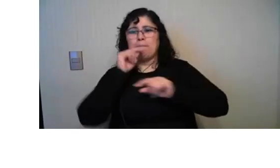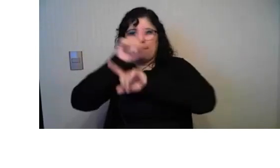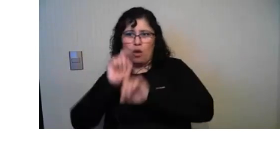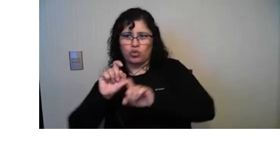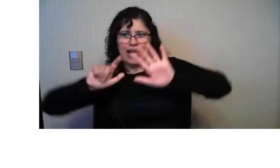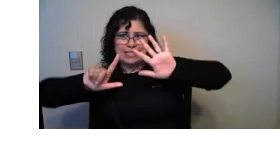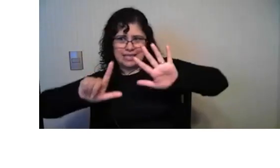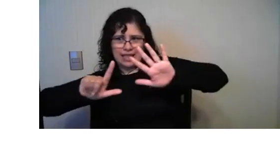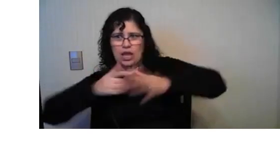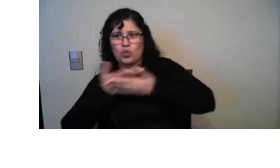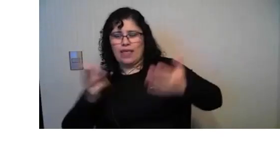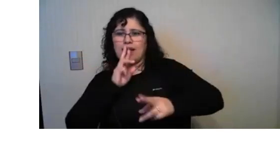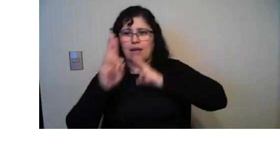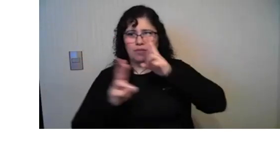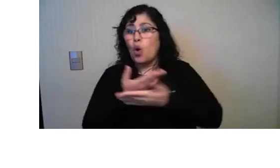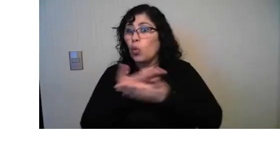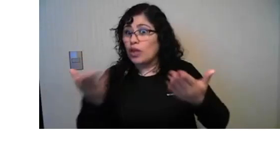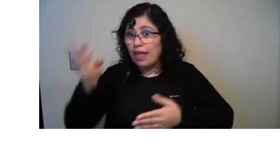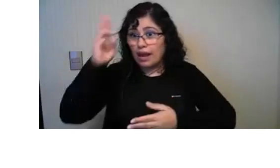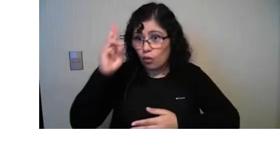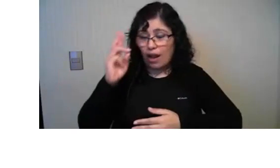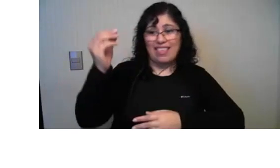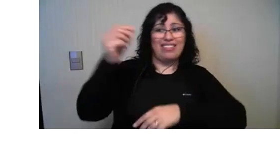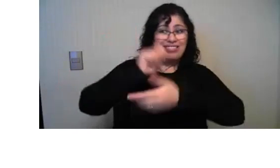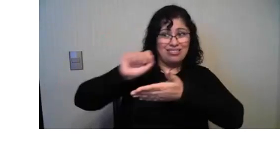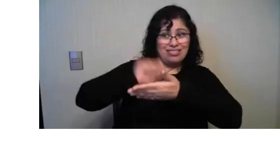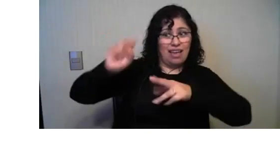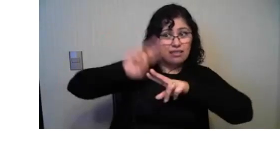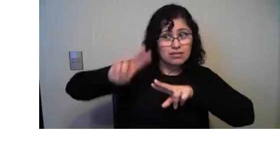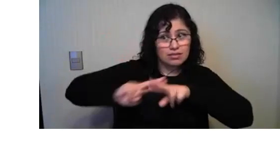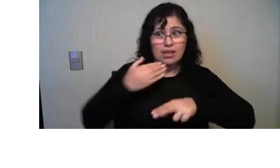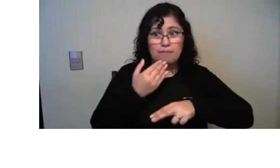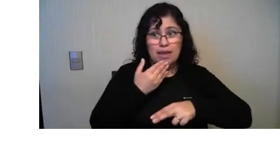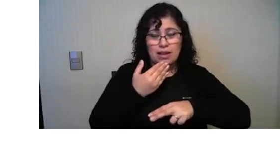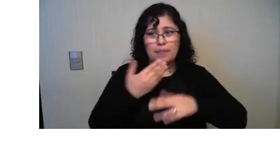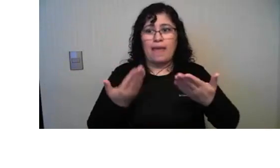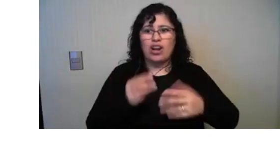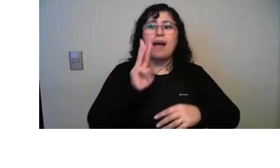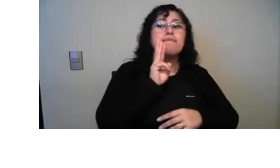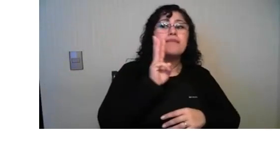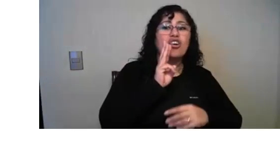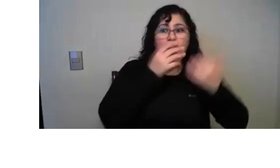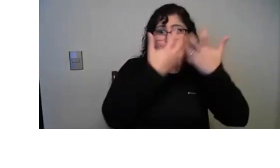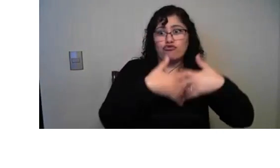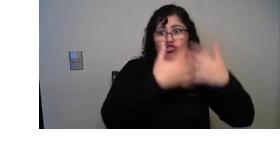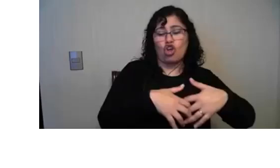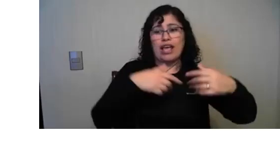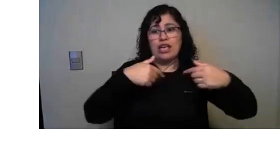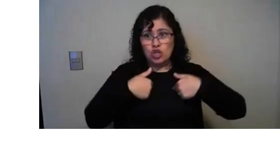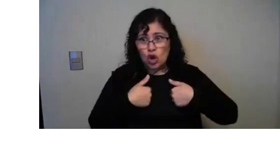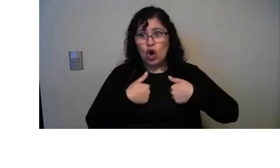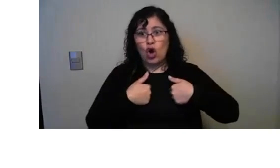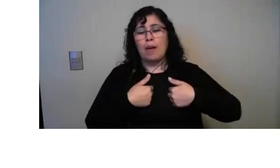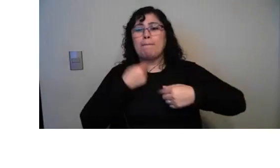Recuerden hacer la tarea así. Las funciones el miércoles las voy a preguntar, si tienen dudas las vamos a ir aclarando porque van a